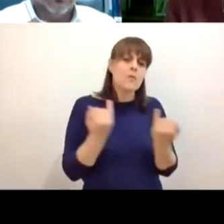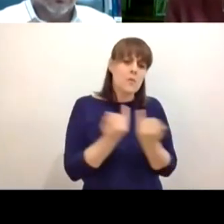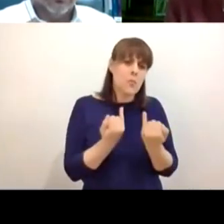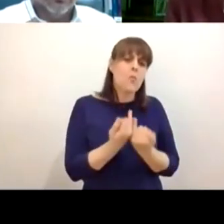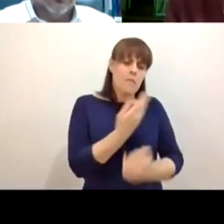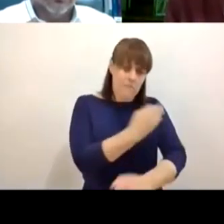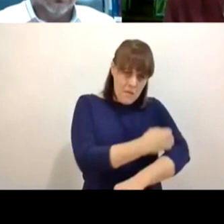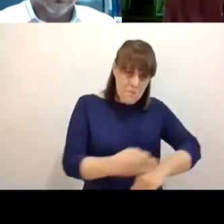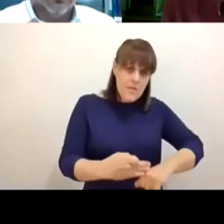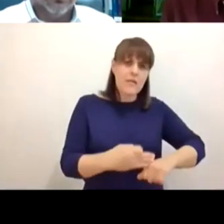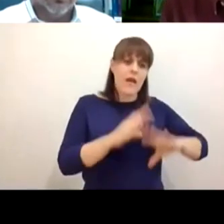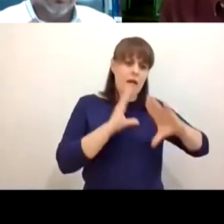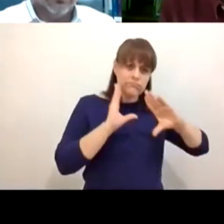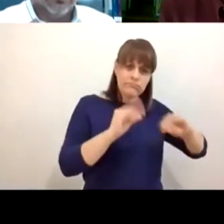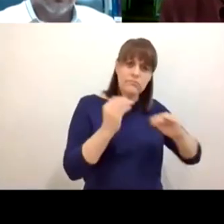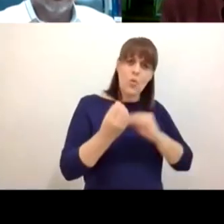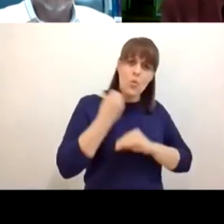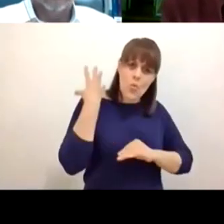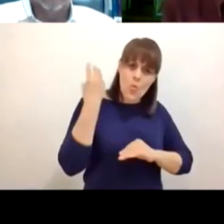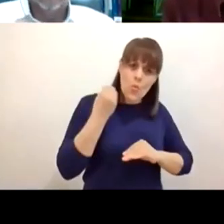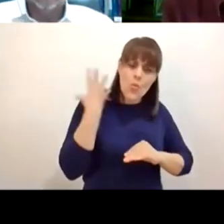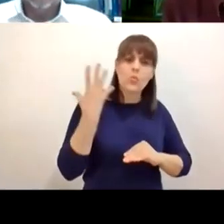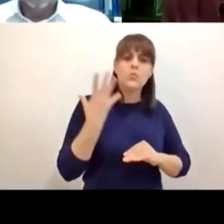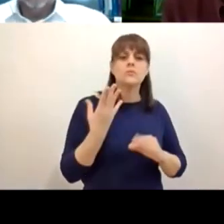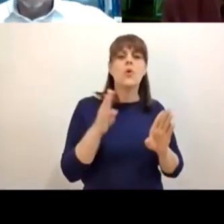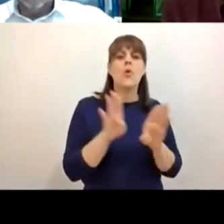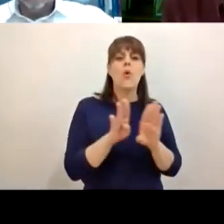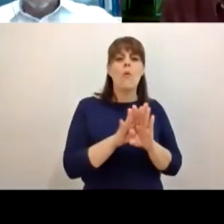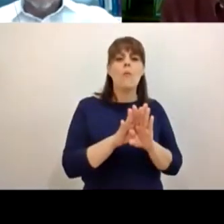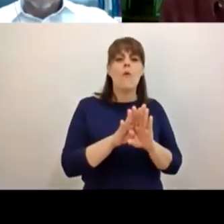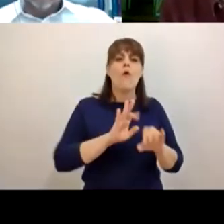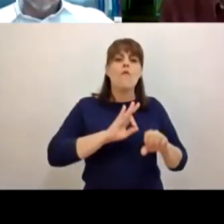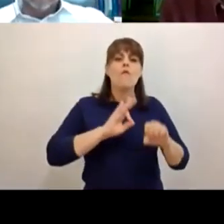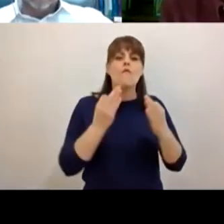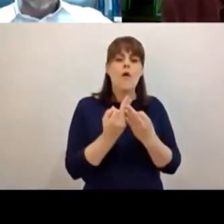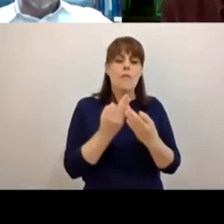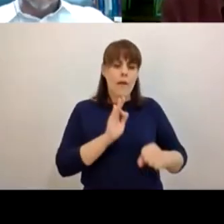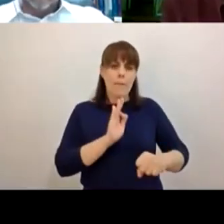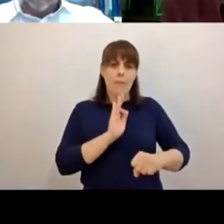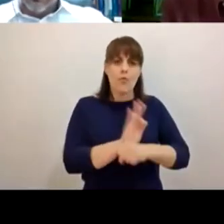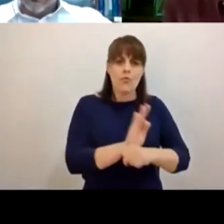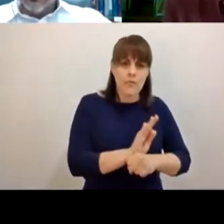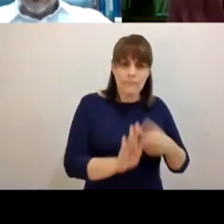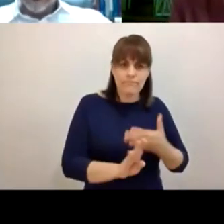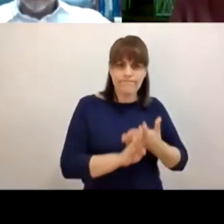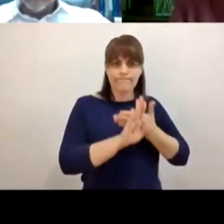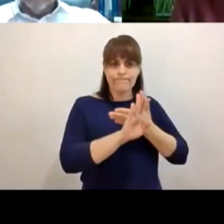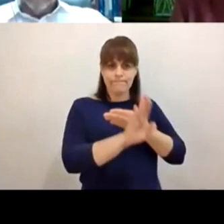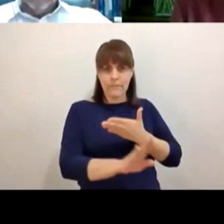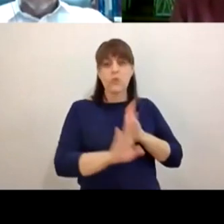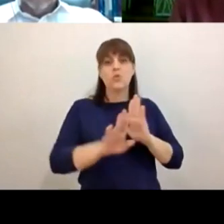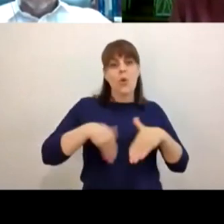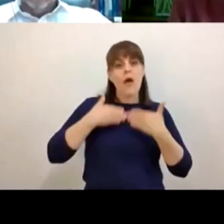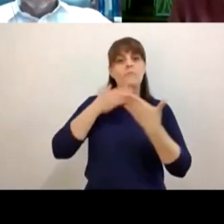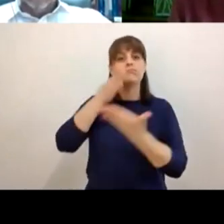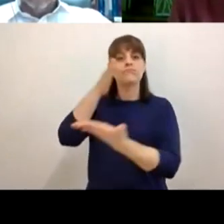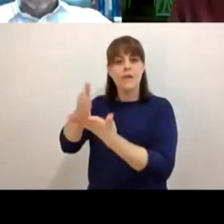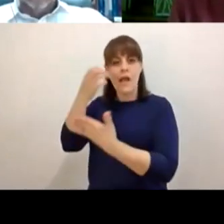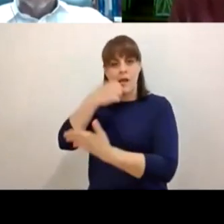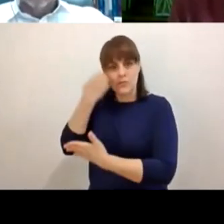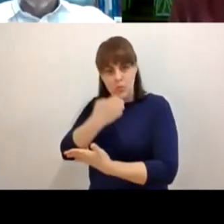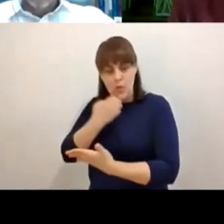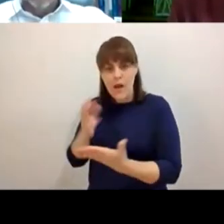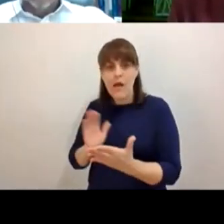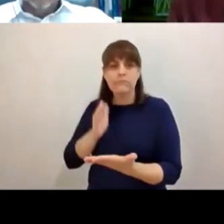familia, cursos psicoeducativos, medidas preventivas, vamos a las escuelas, trabajamos en la comunidad. Y como algo